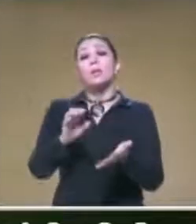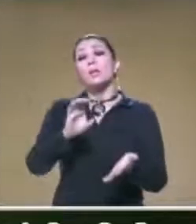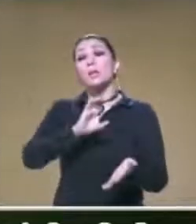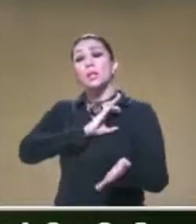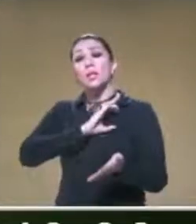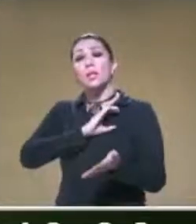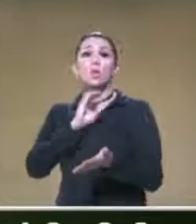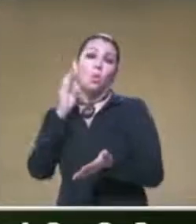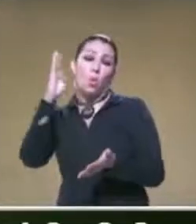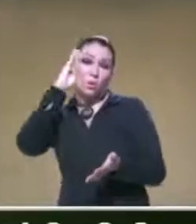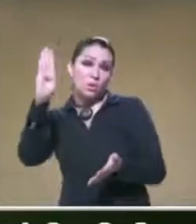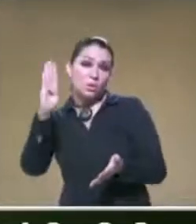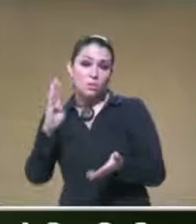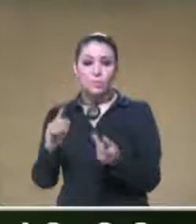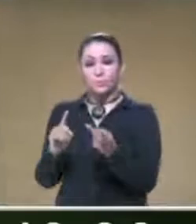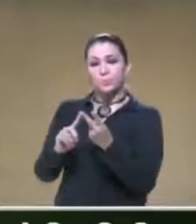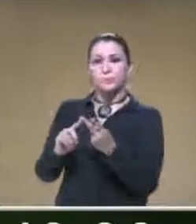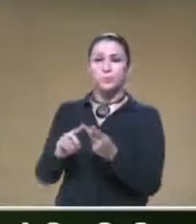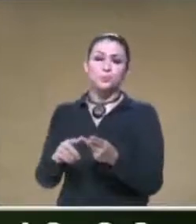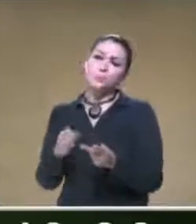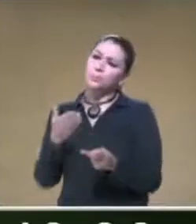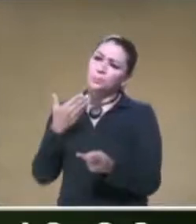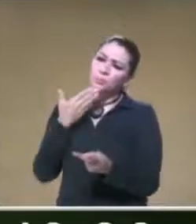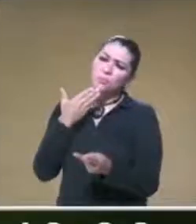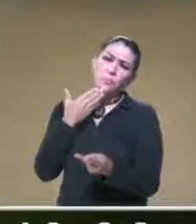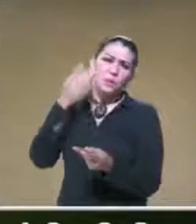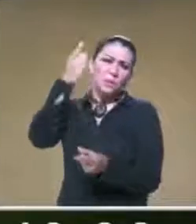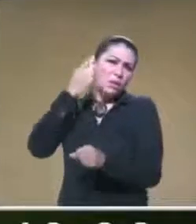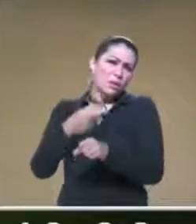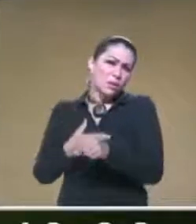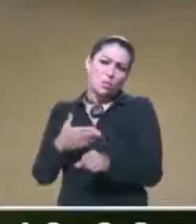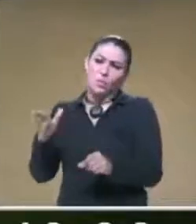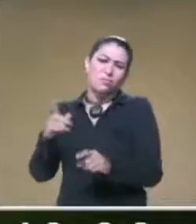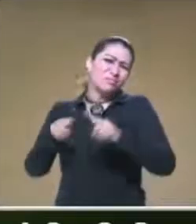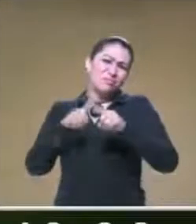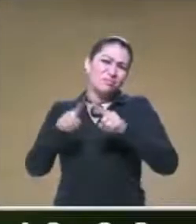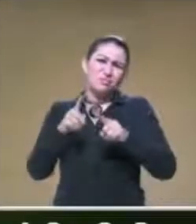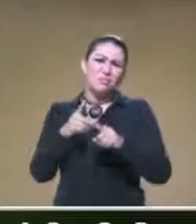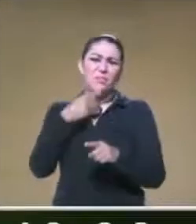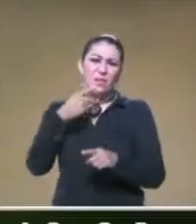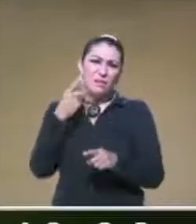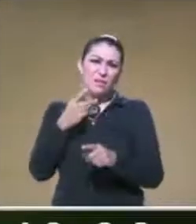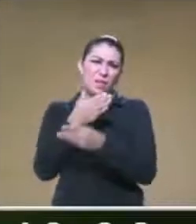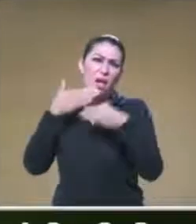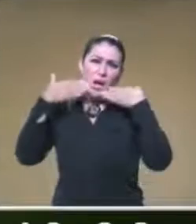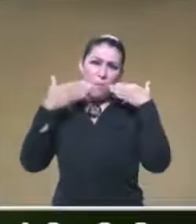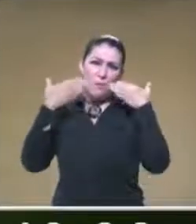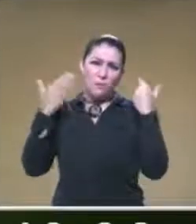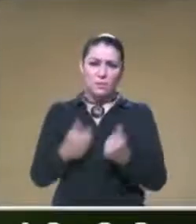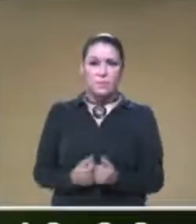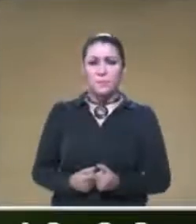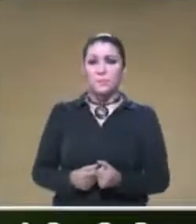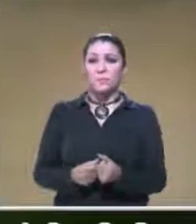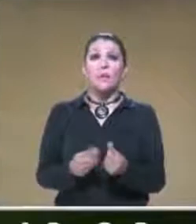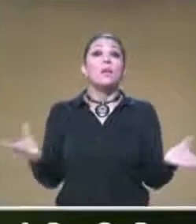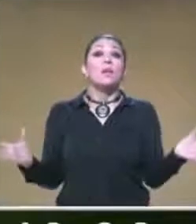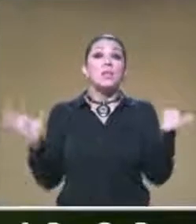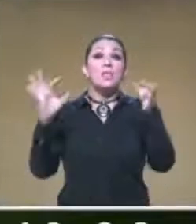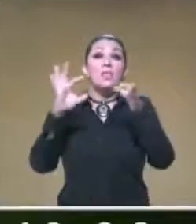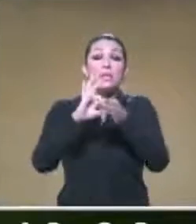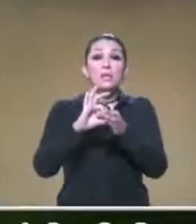señor, apreciable director, entre otros. ¿Para qué puedo usar los nexos dentro de una carta